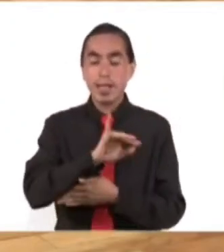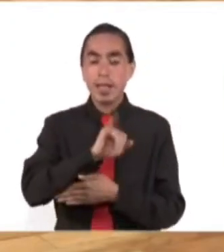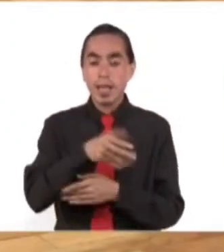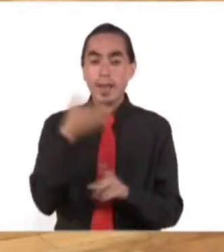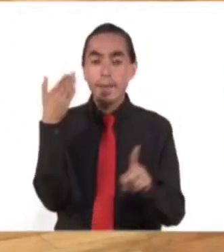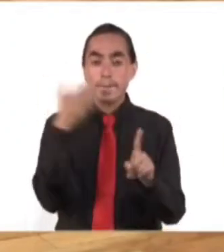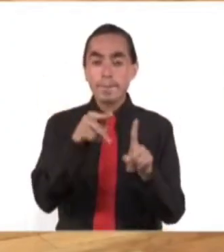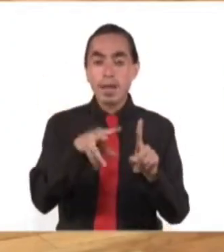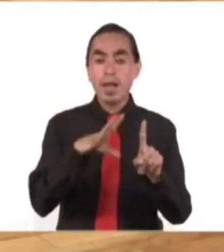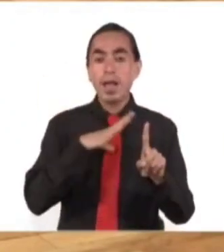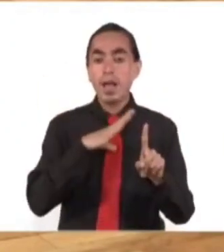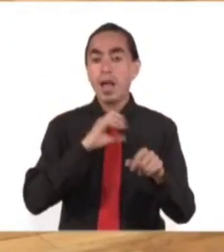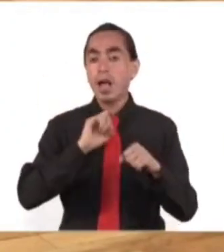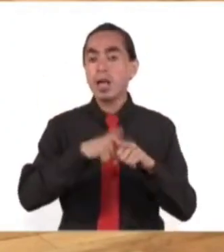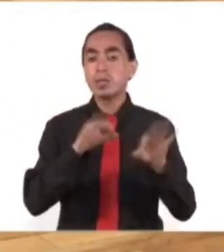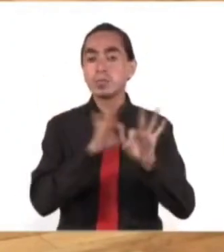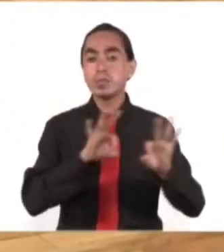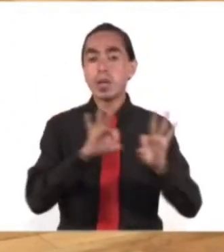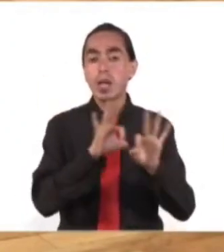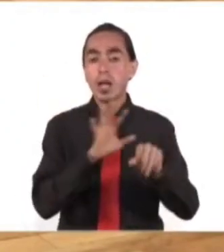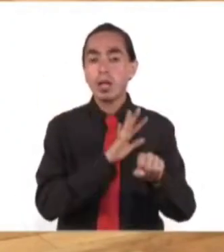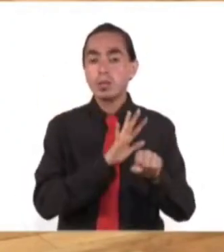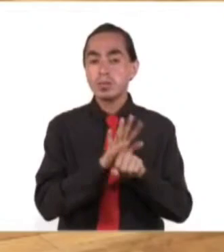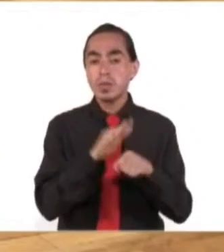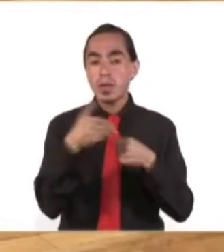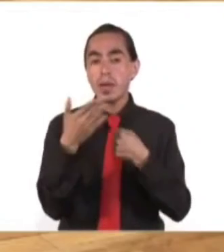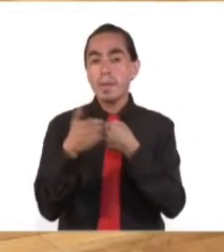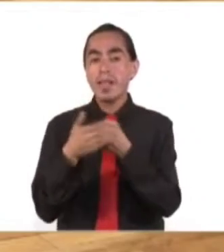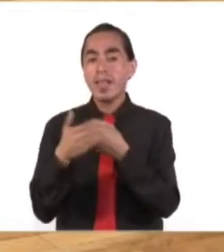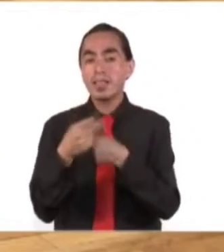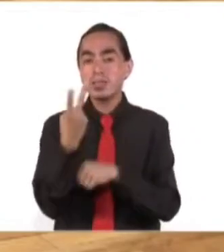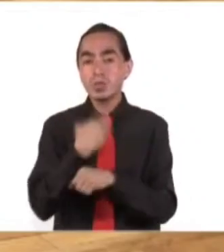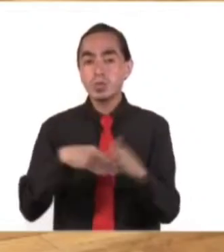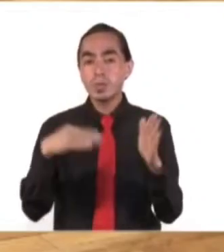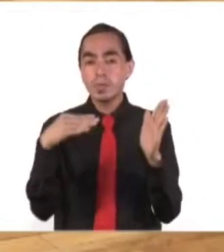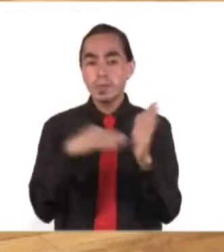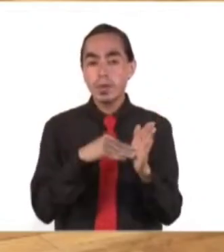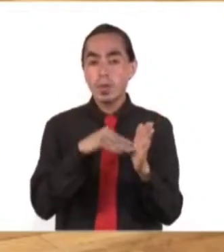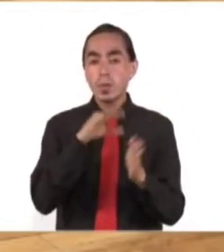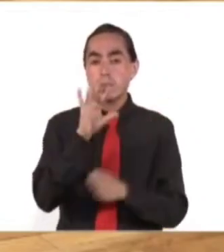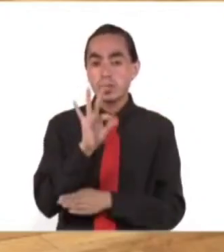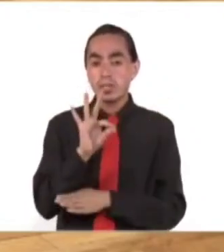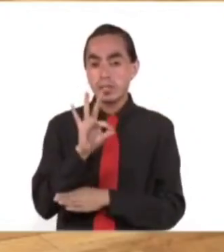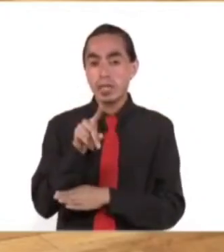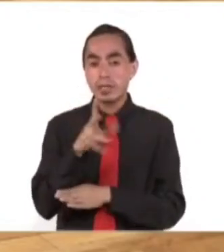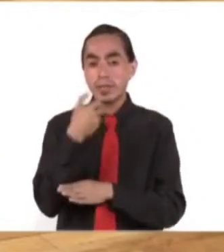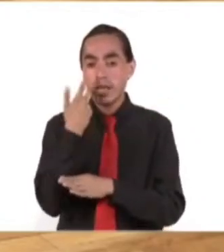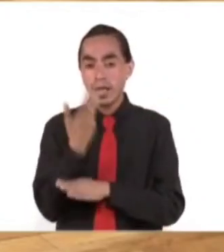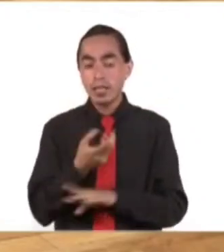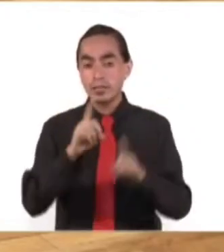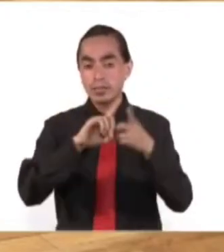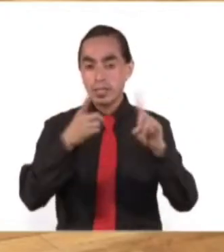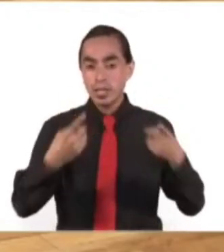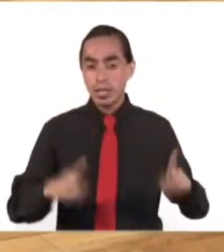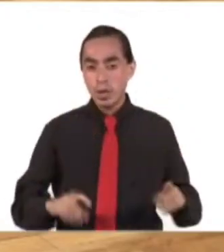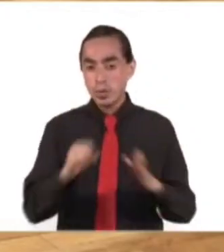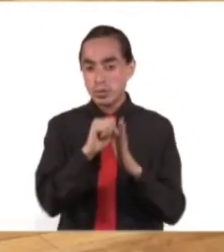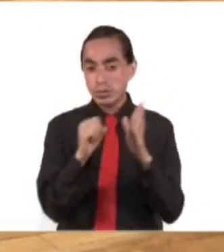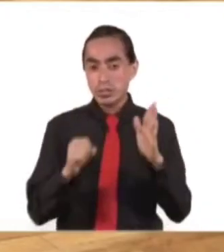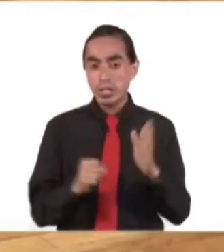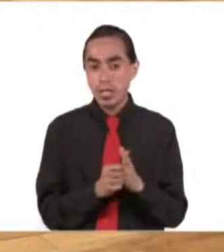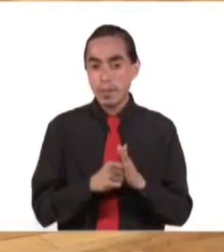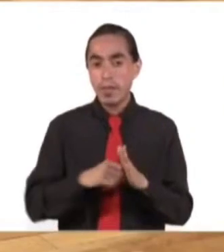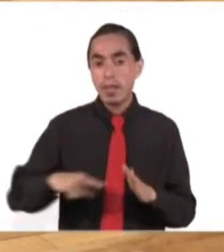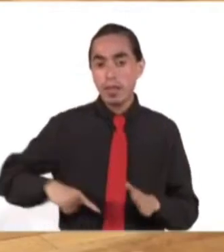avisora entre sus metas más importantes hacia el año 2040 el desarrollar un sistema de